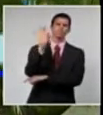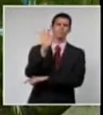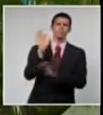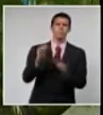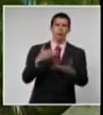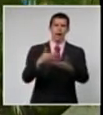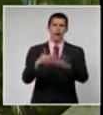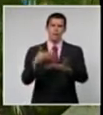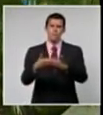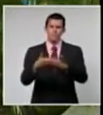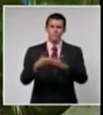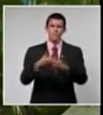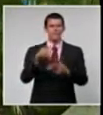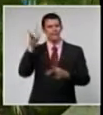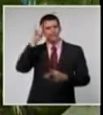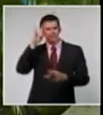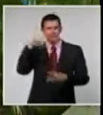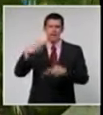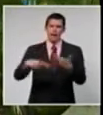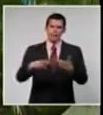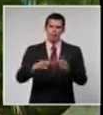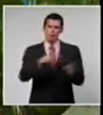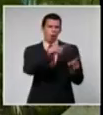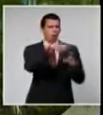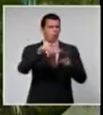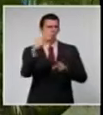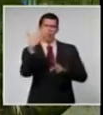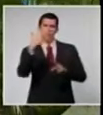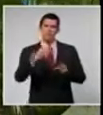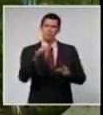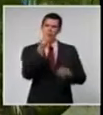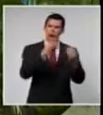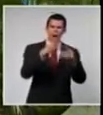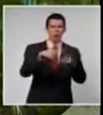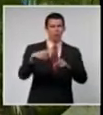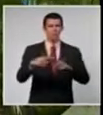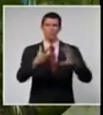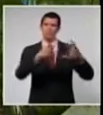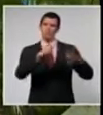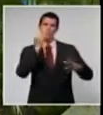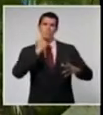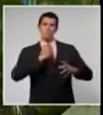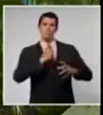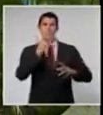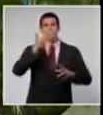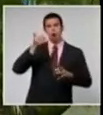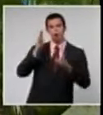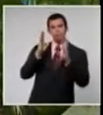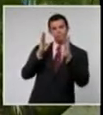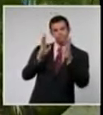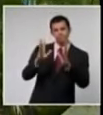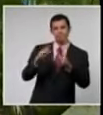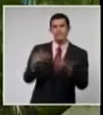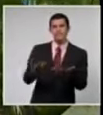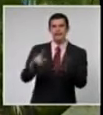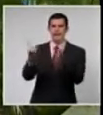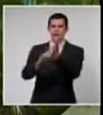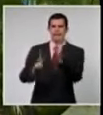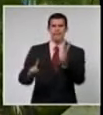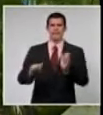química y demás. Hoy en el complejo lácteo, porque es uno de los más altos consumidores de energías, fundamentalmente